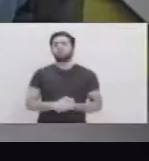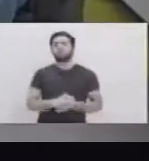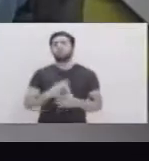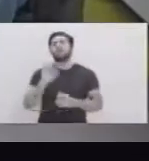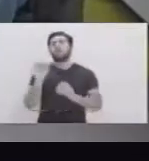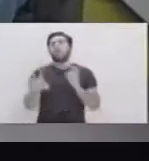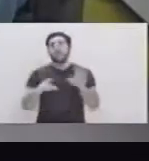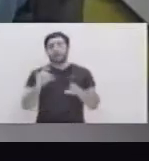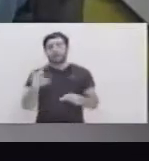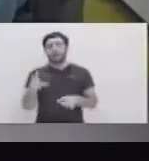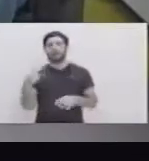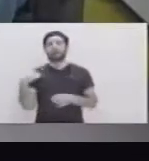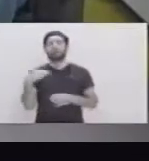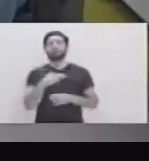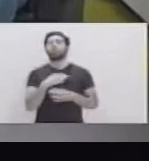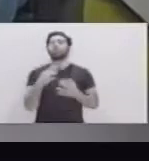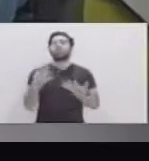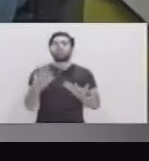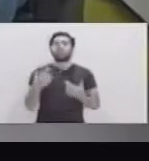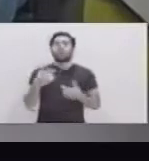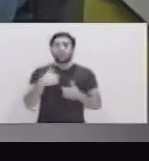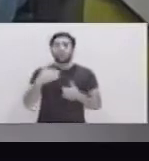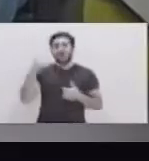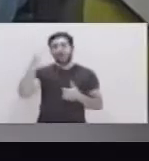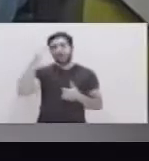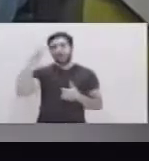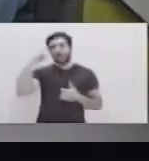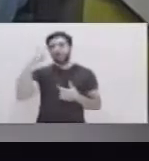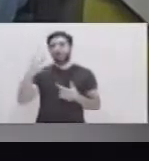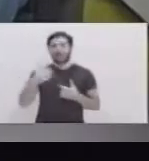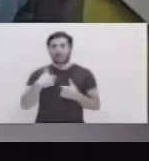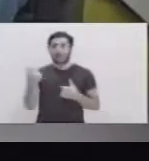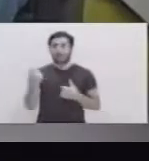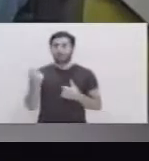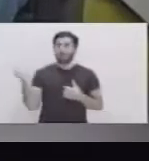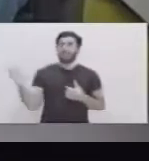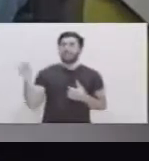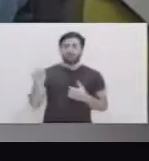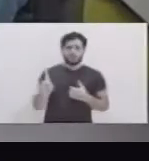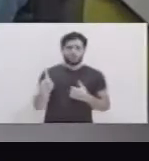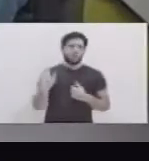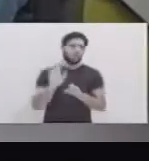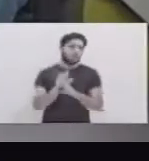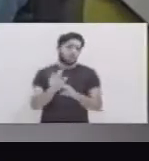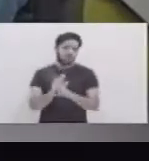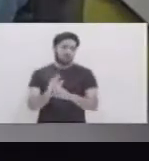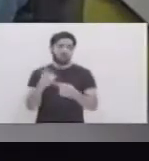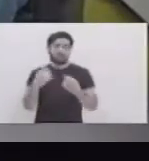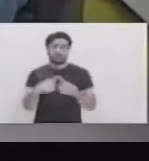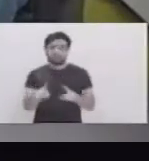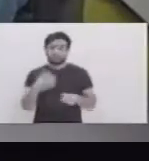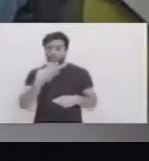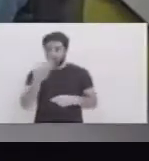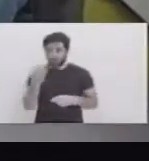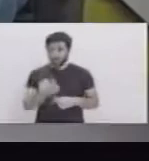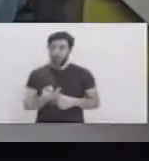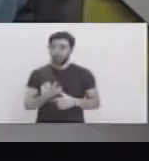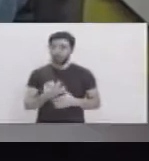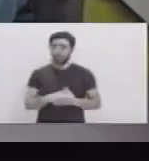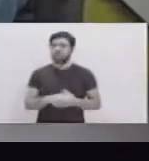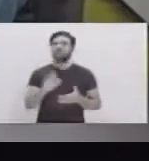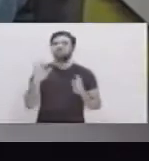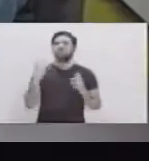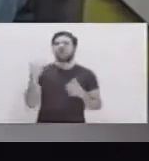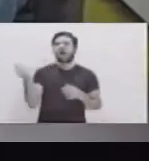personas. Muchas veces pues nosotros pues asumimos que tenemos un amigo, por ejemplo, pero